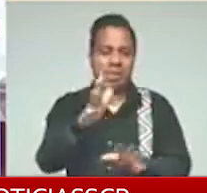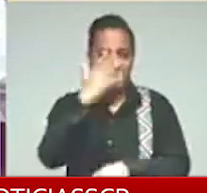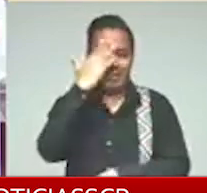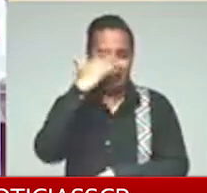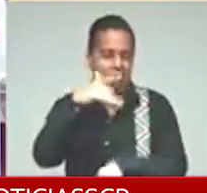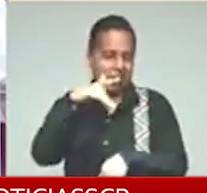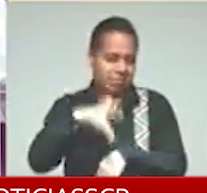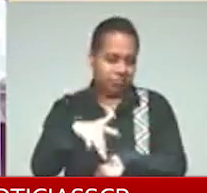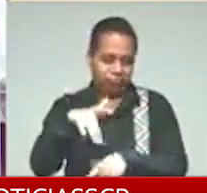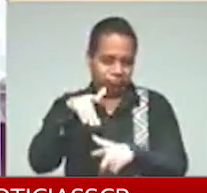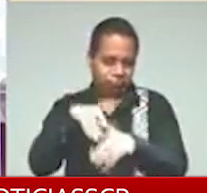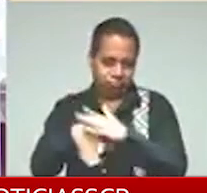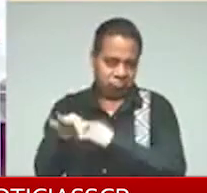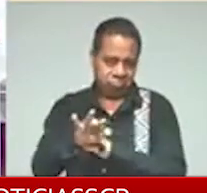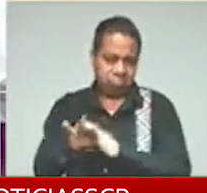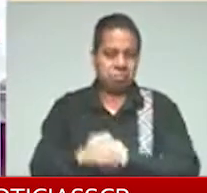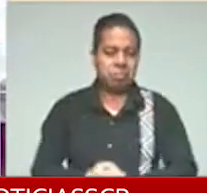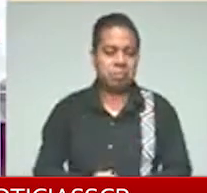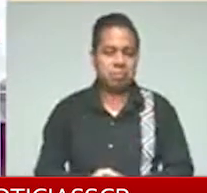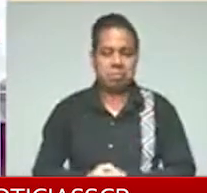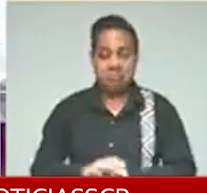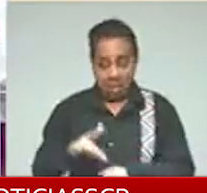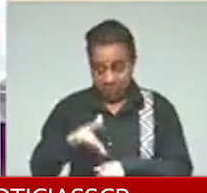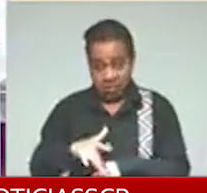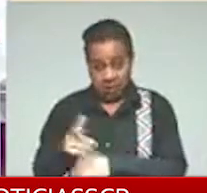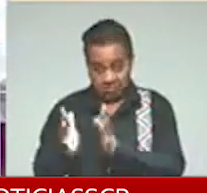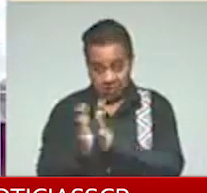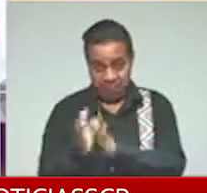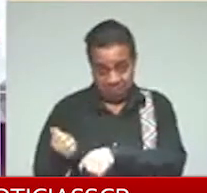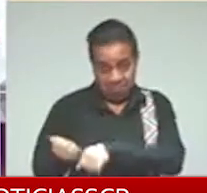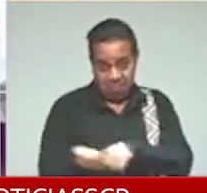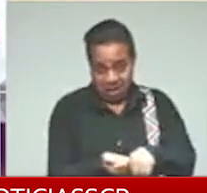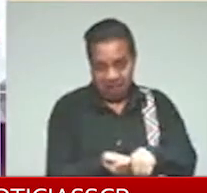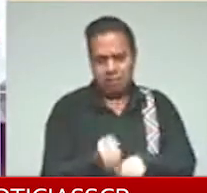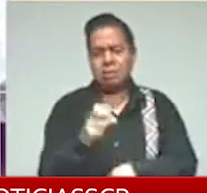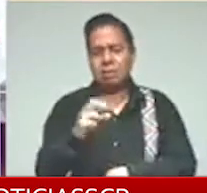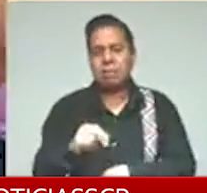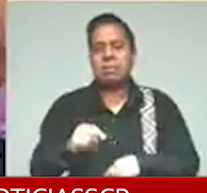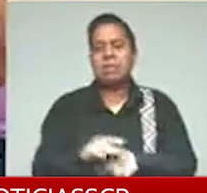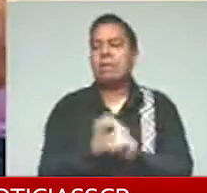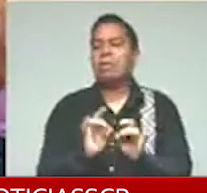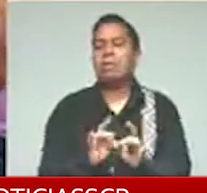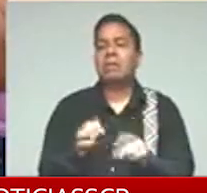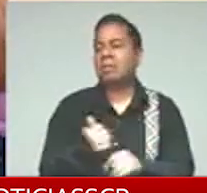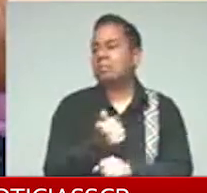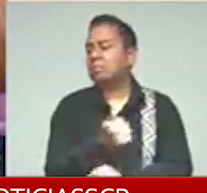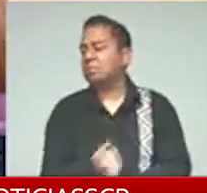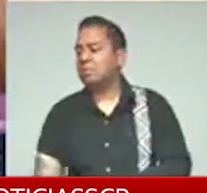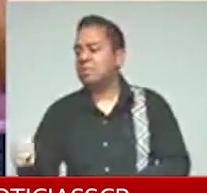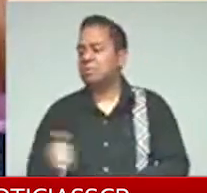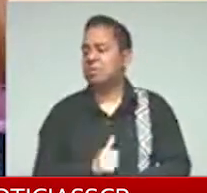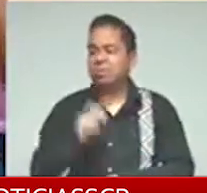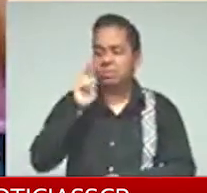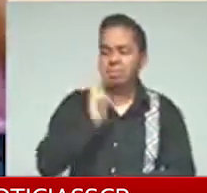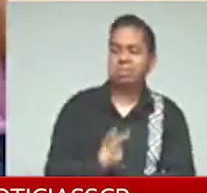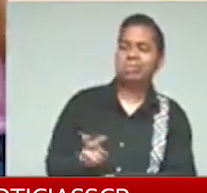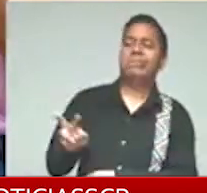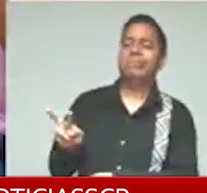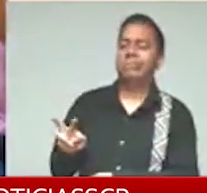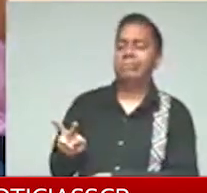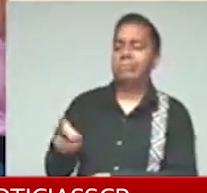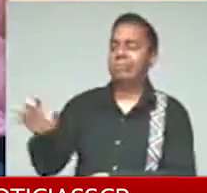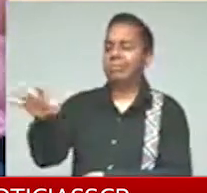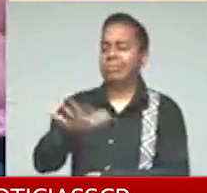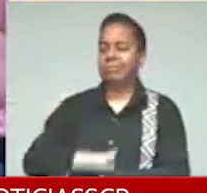conocen. Digo, no porque hayan ido a jugar, sino porque pasa uno y observa uno